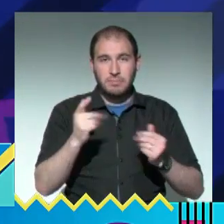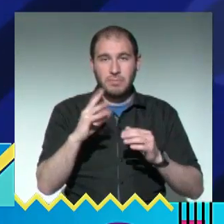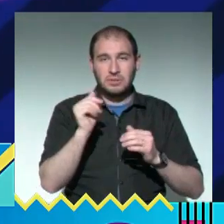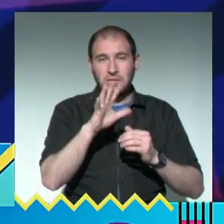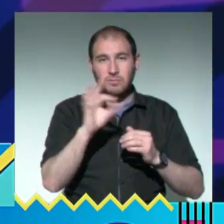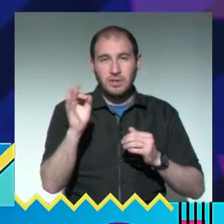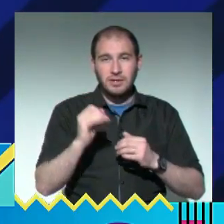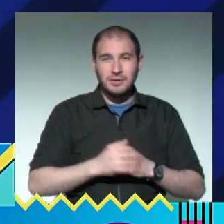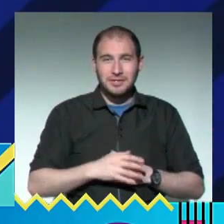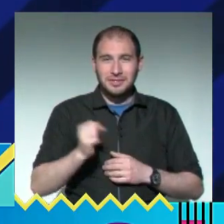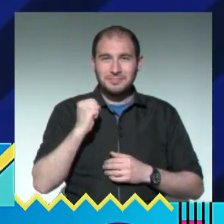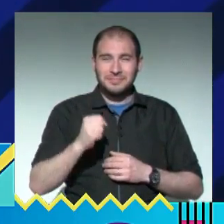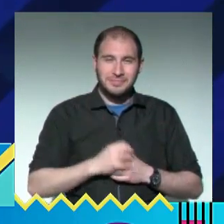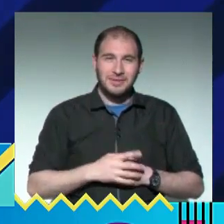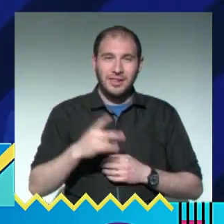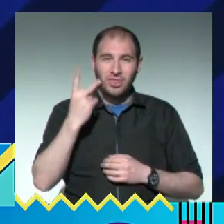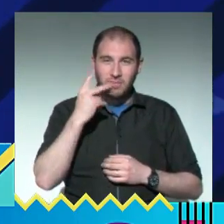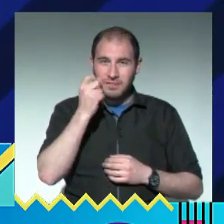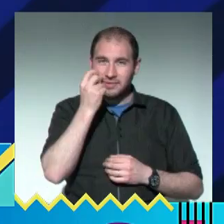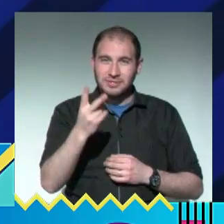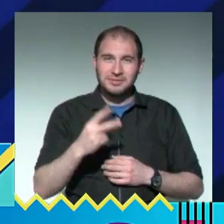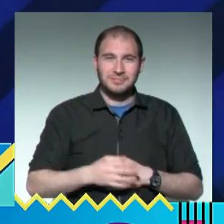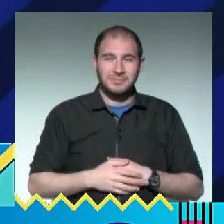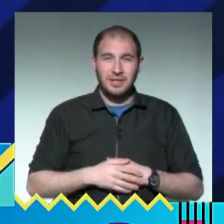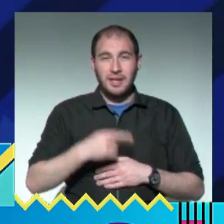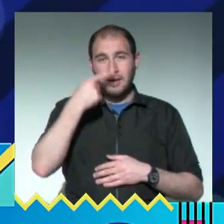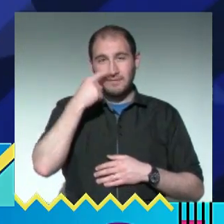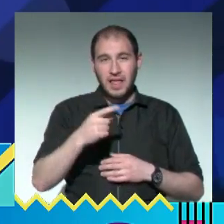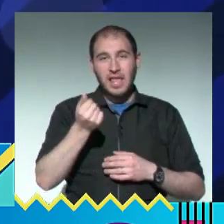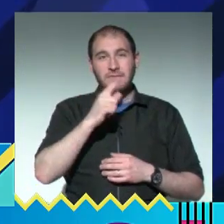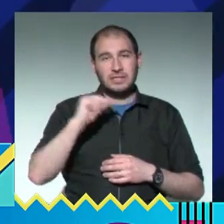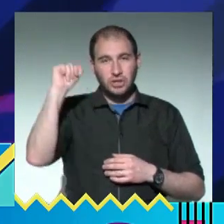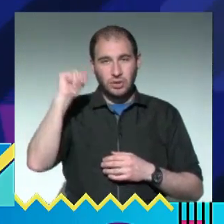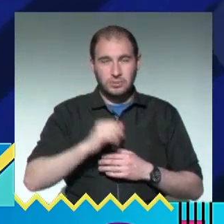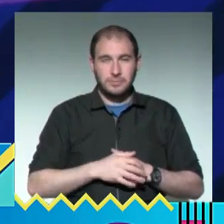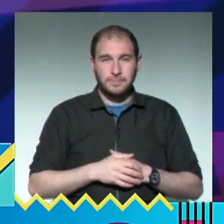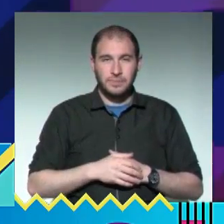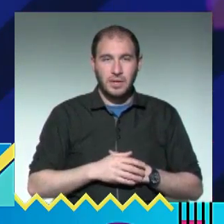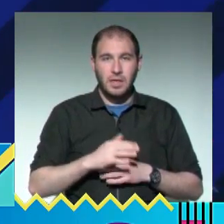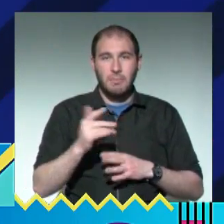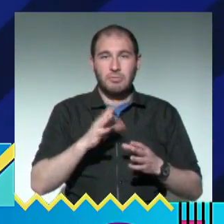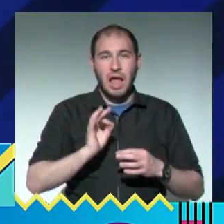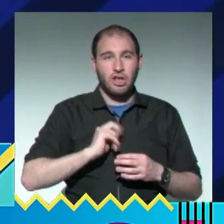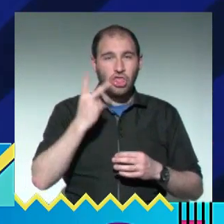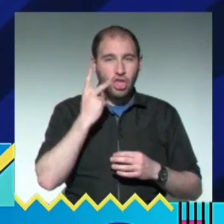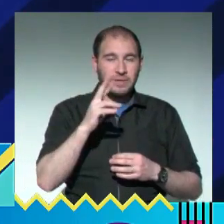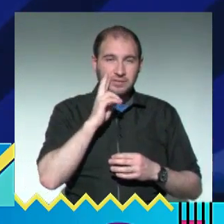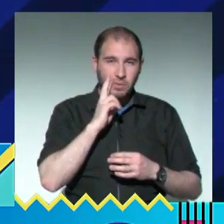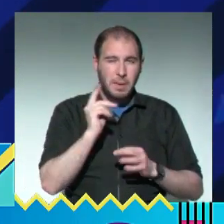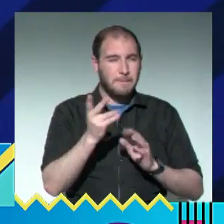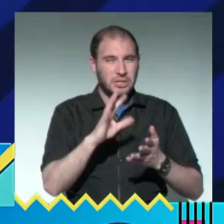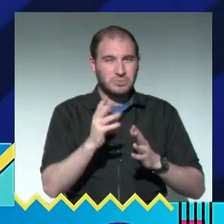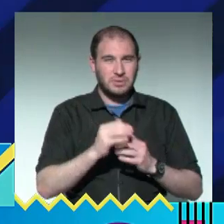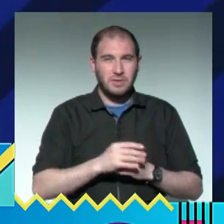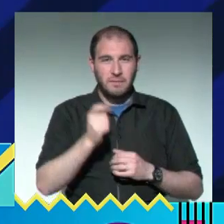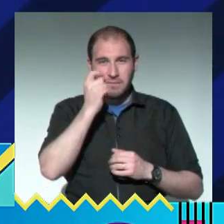de los 50 pesos. Bien, eso en el 2022, perfecto. Y finalmente la inflación, que proyectada para el año 2019 sería cercana